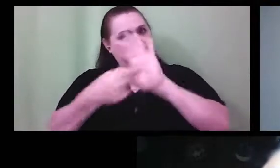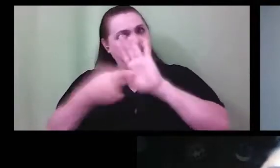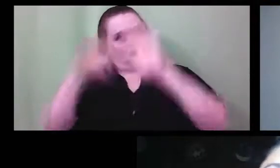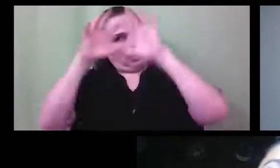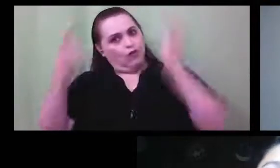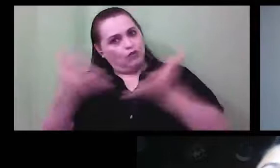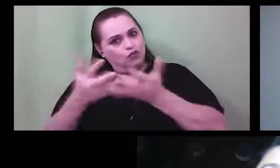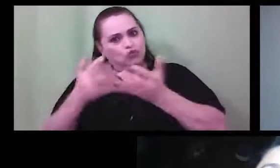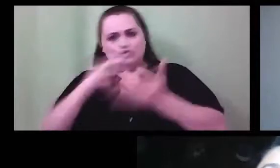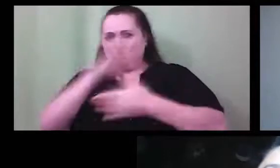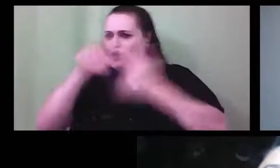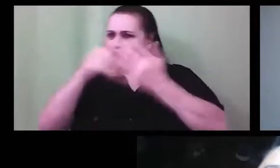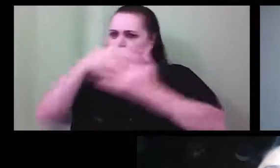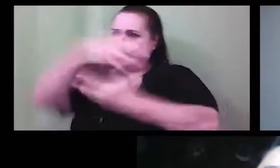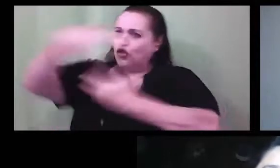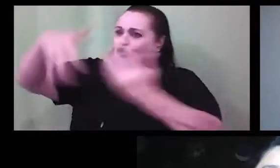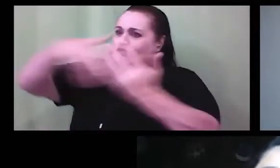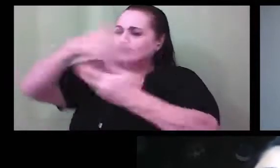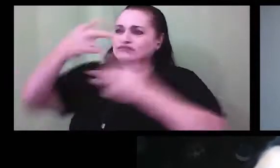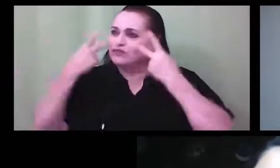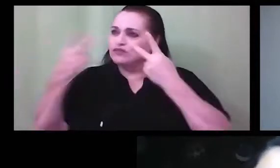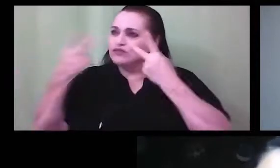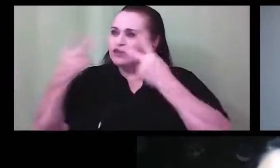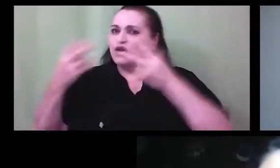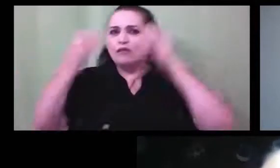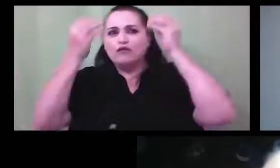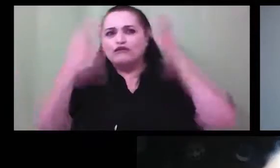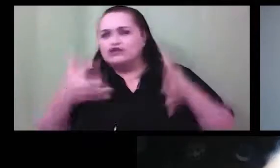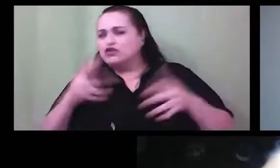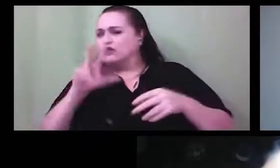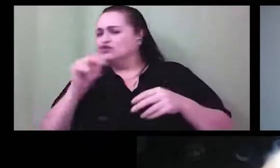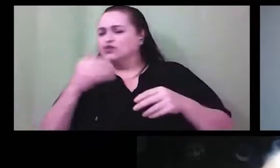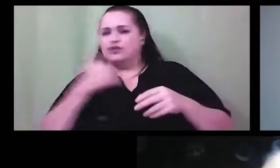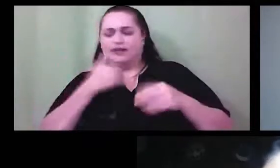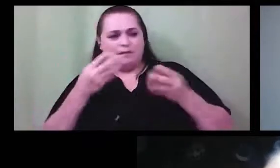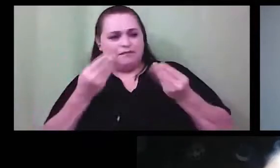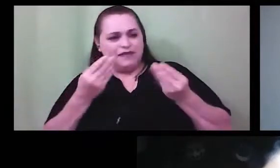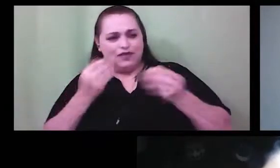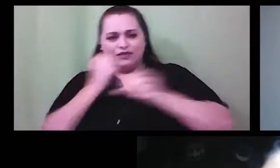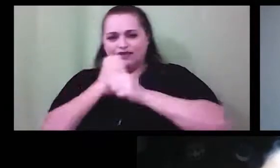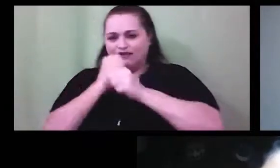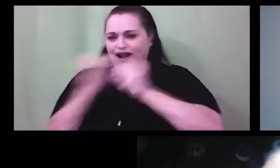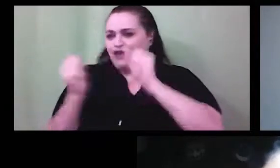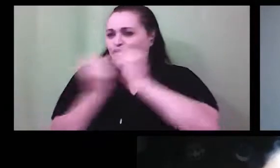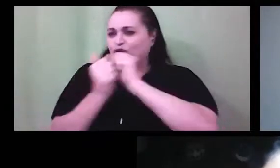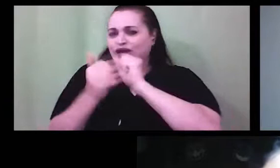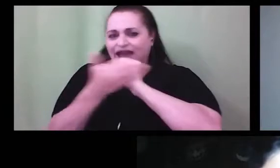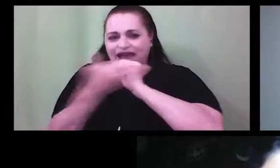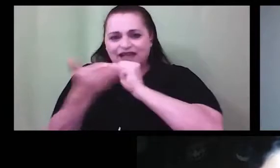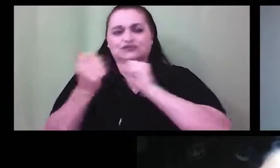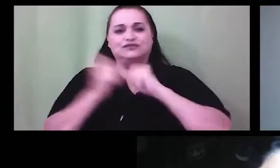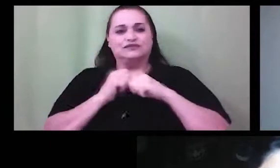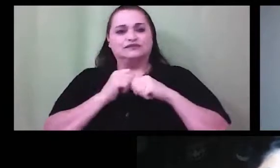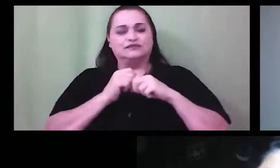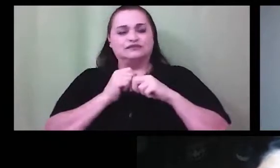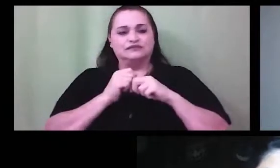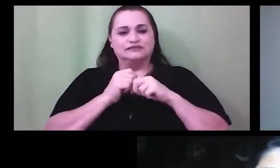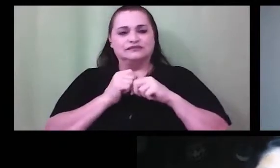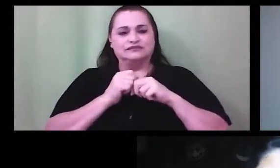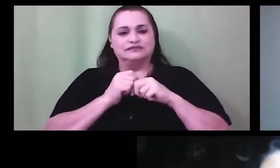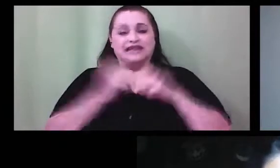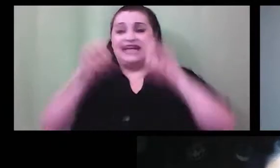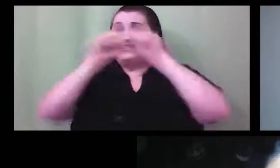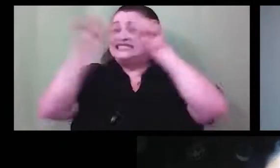les rodea, a que los profesores no tengan miedo en trabajar con ellos, a que en el sistema